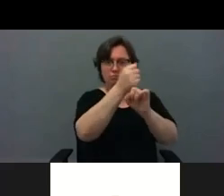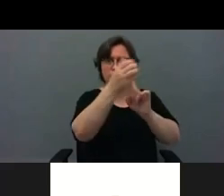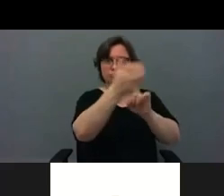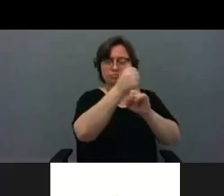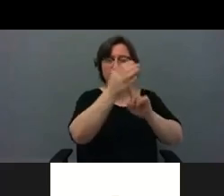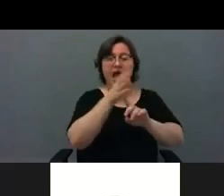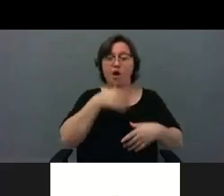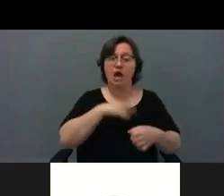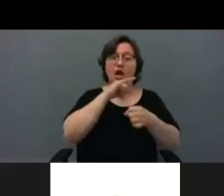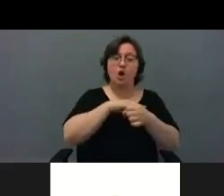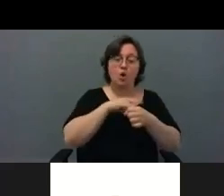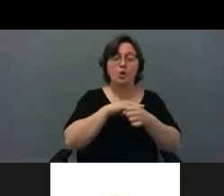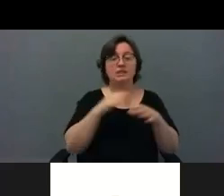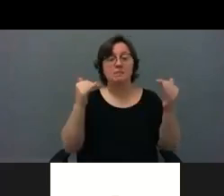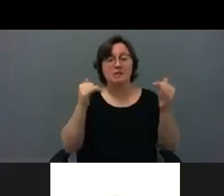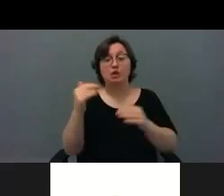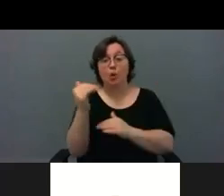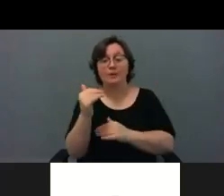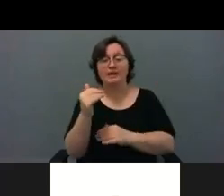miércoles, jueves y sábados por la mañana.